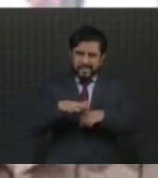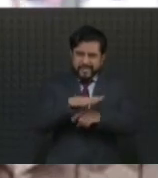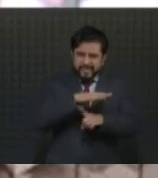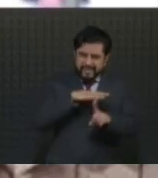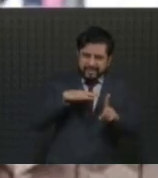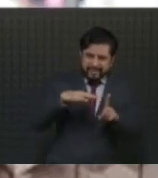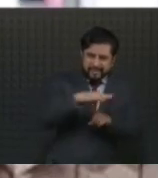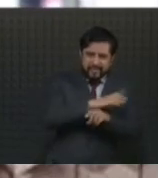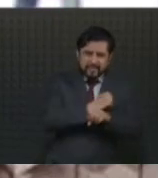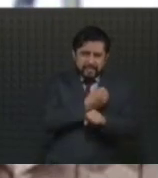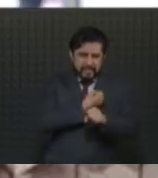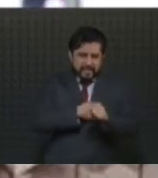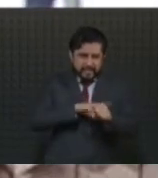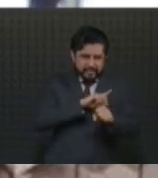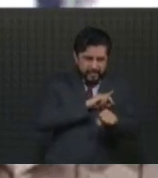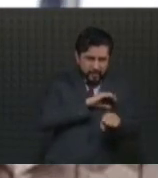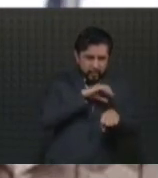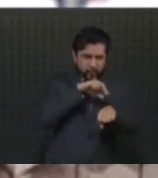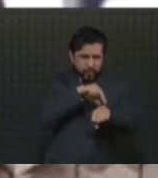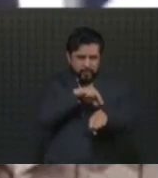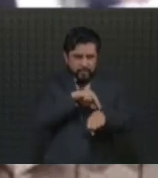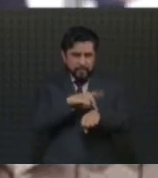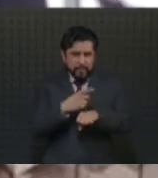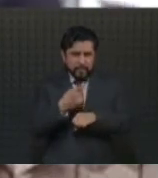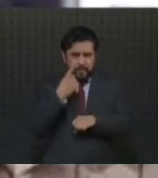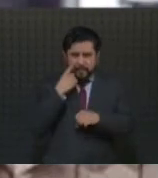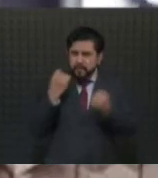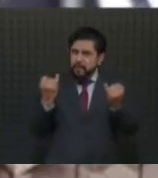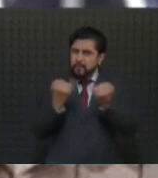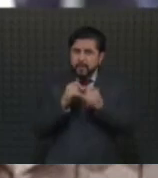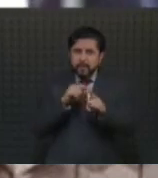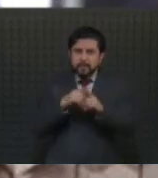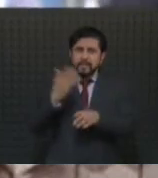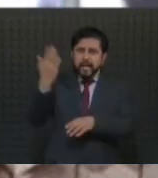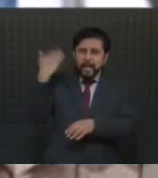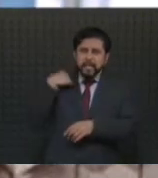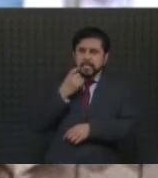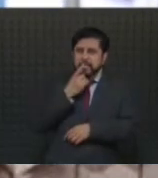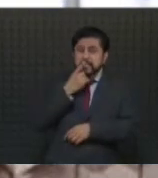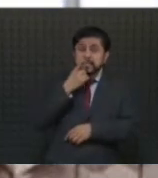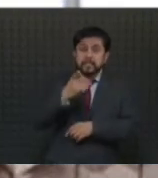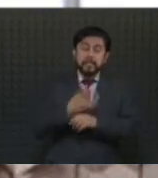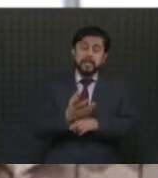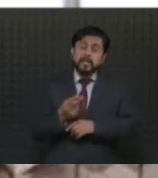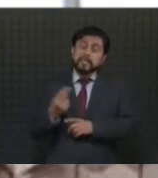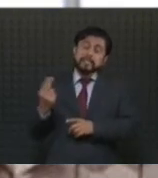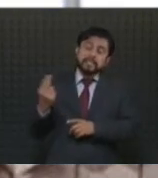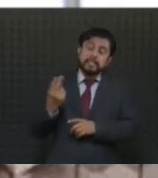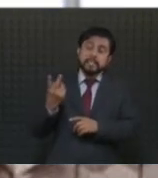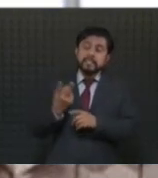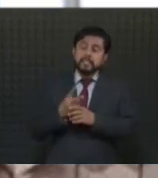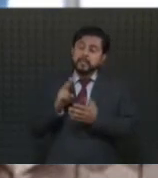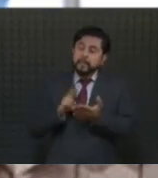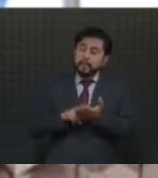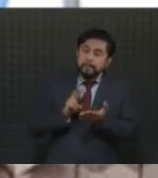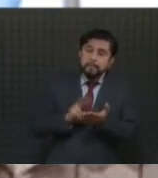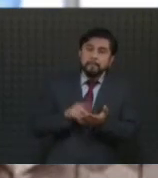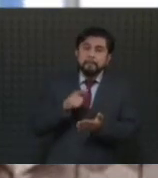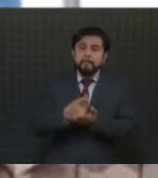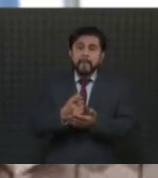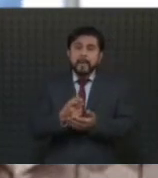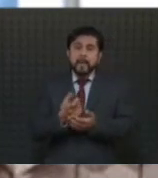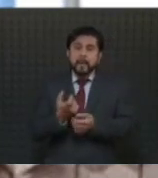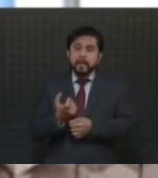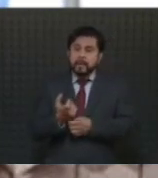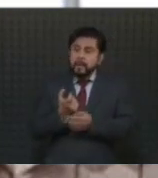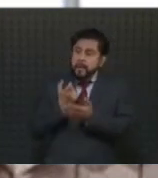eso. Con que para que se valorara la salud tenía que costar y que tendría que darse